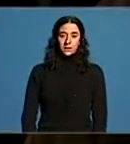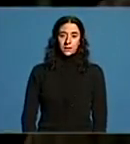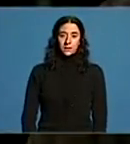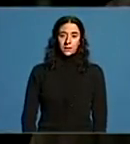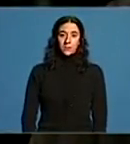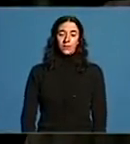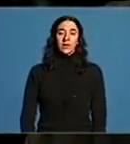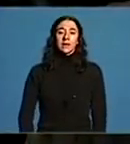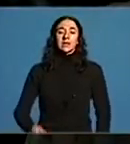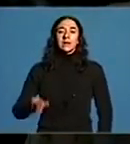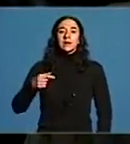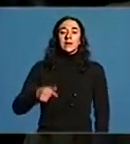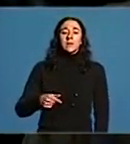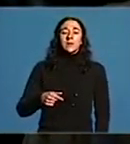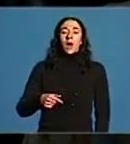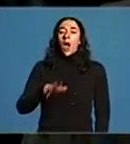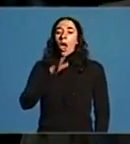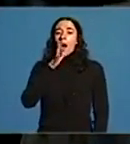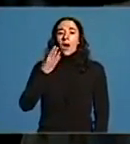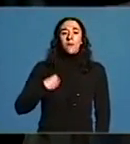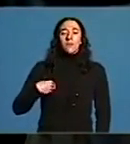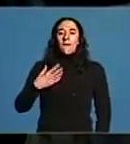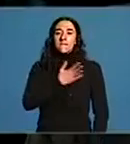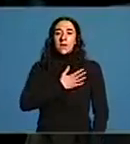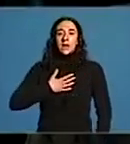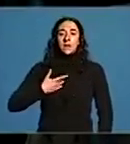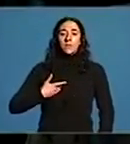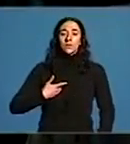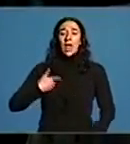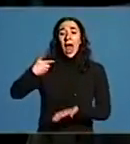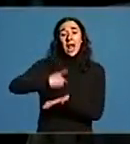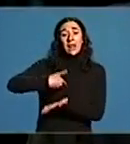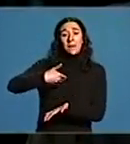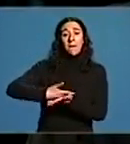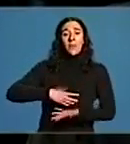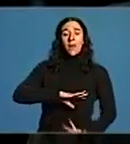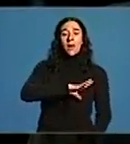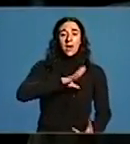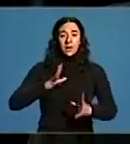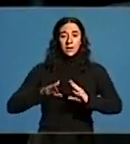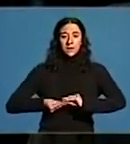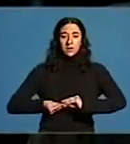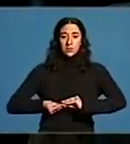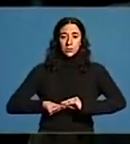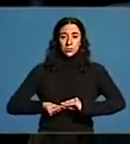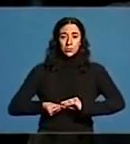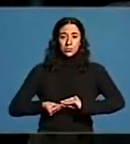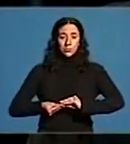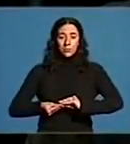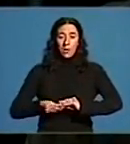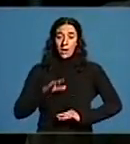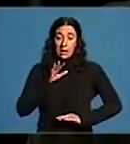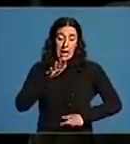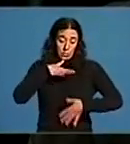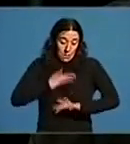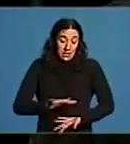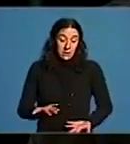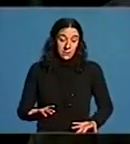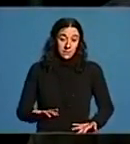Lo más inmediato es ahora mismo adaptarnos a la demanda que hay en los tiempos que estamos,